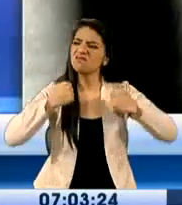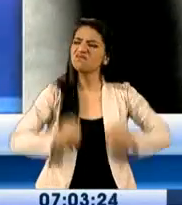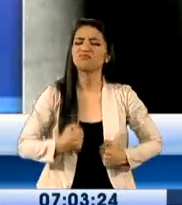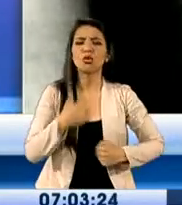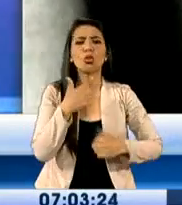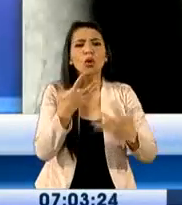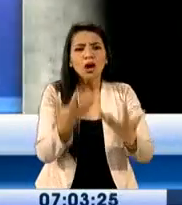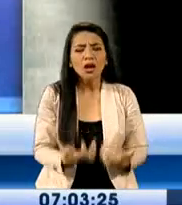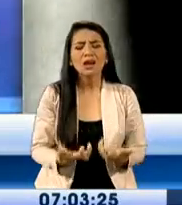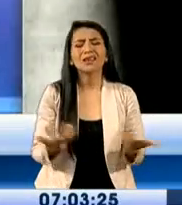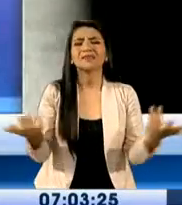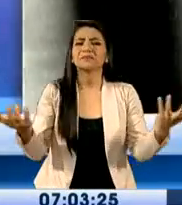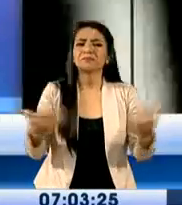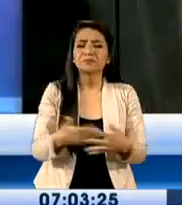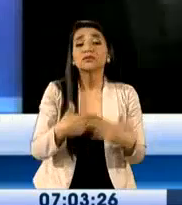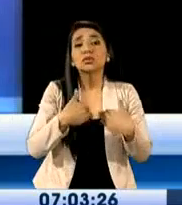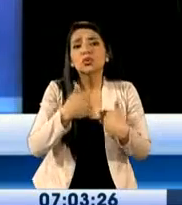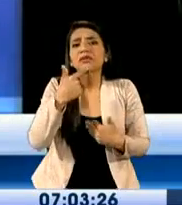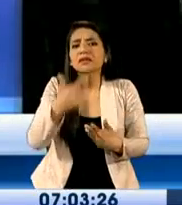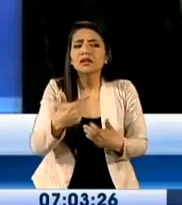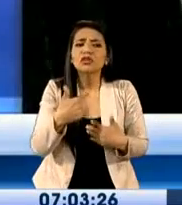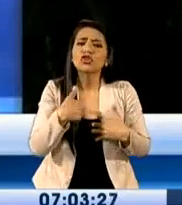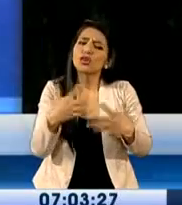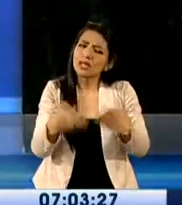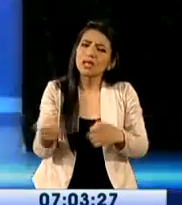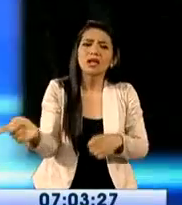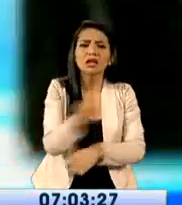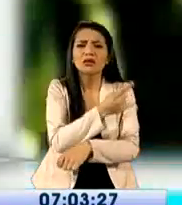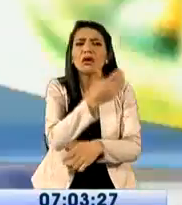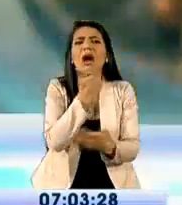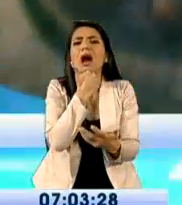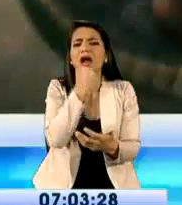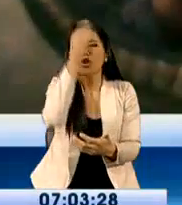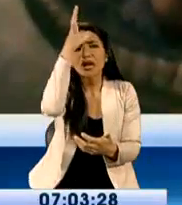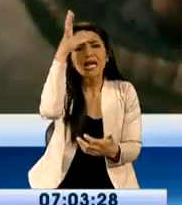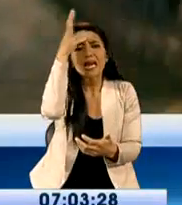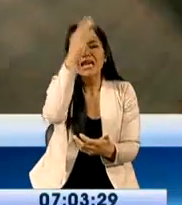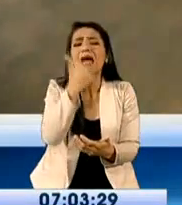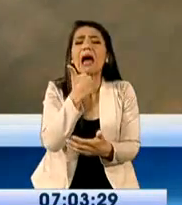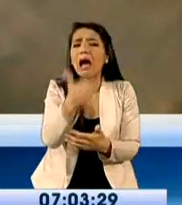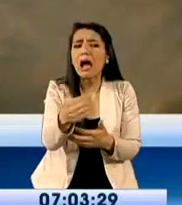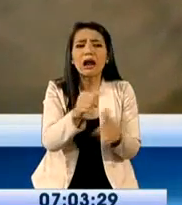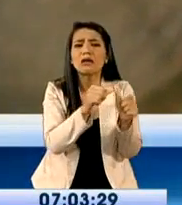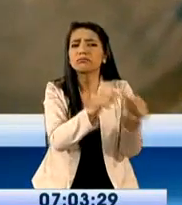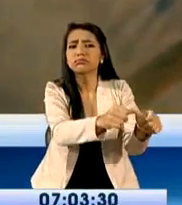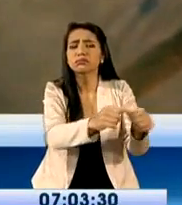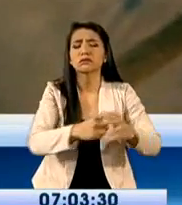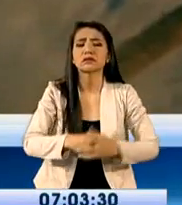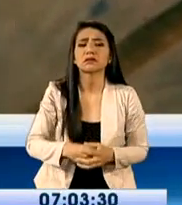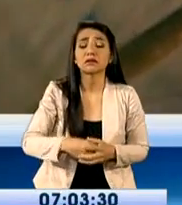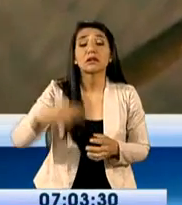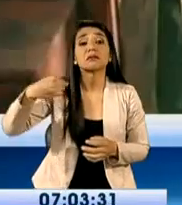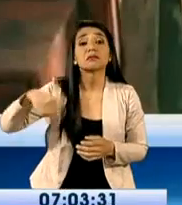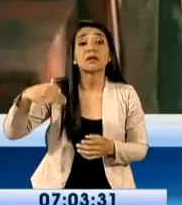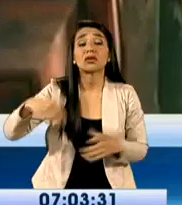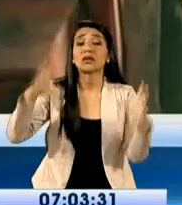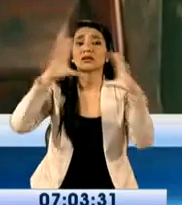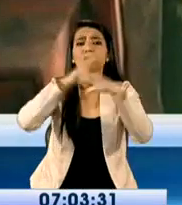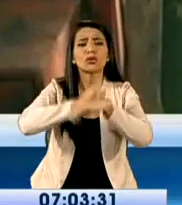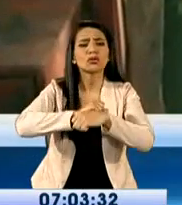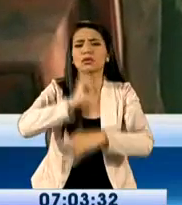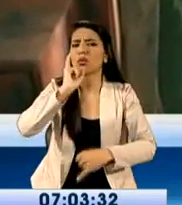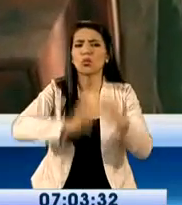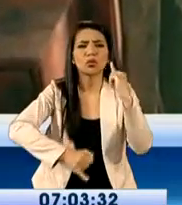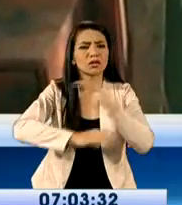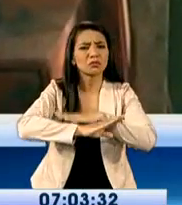entonces yo decía ante mí para encerrarlo en una clínica. La noche del miércoles fue su última consigna. Ella cuenta que eso